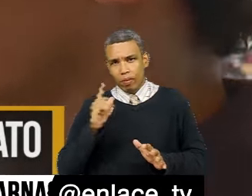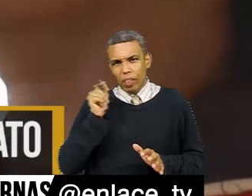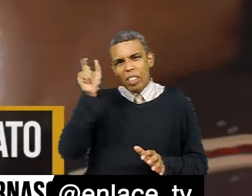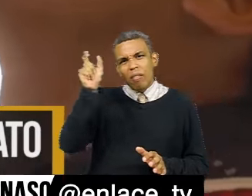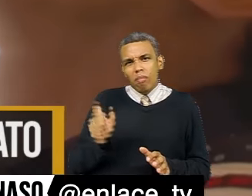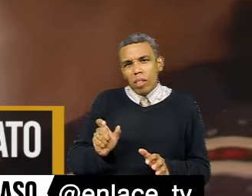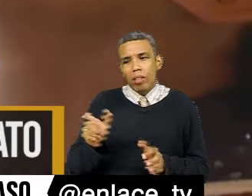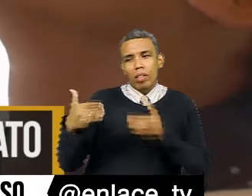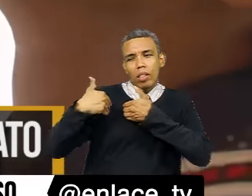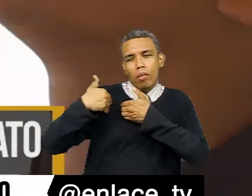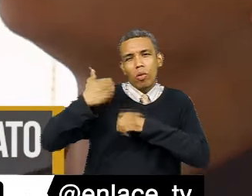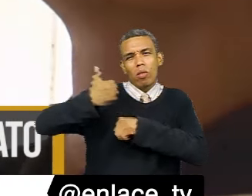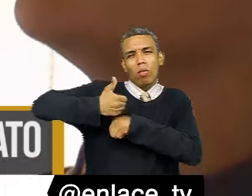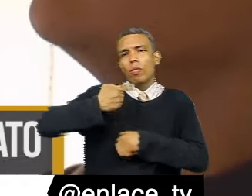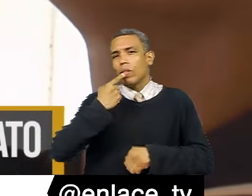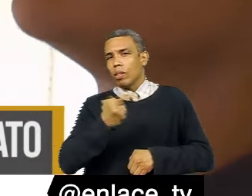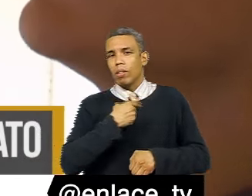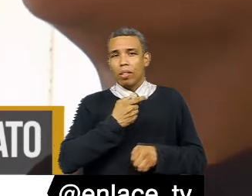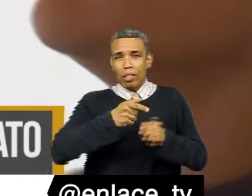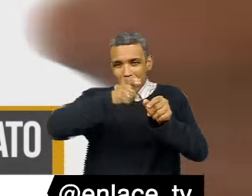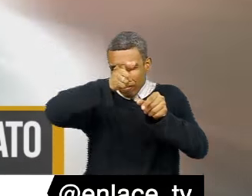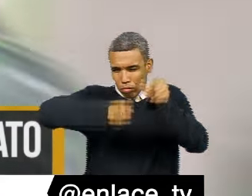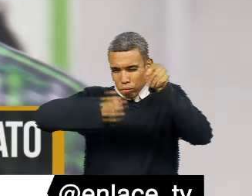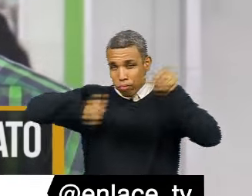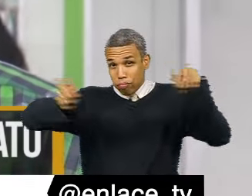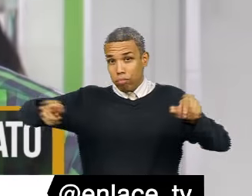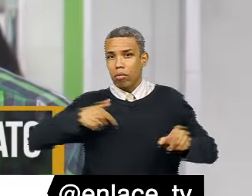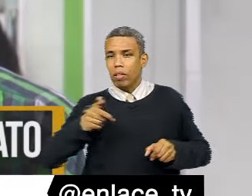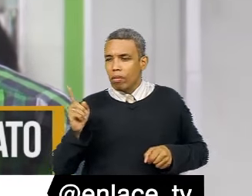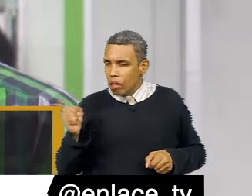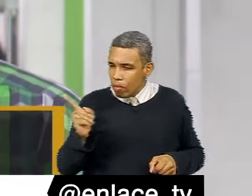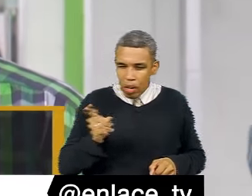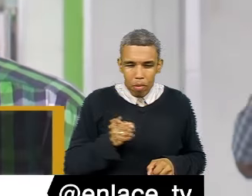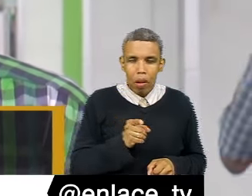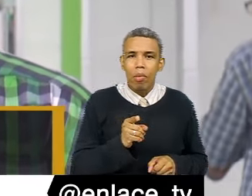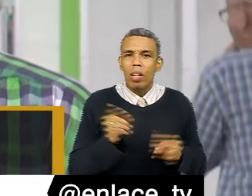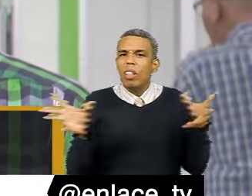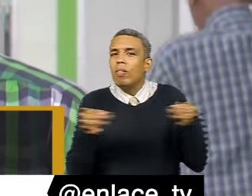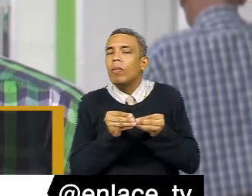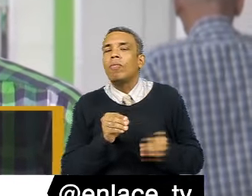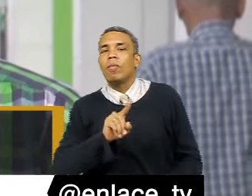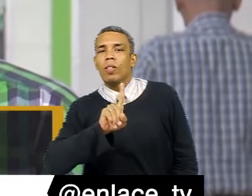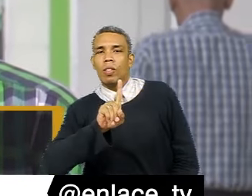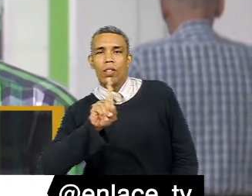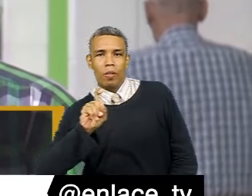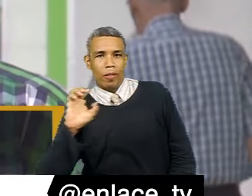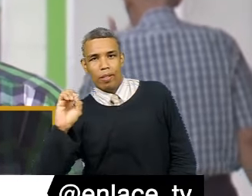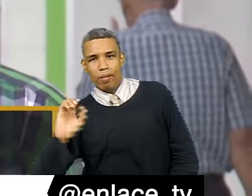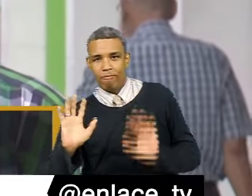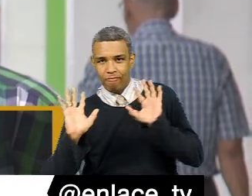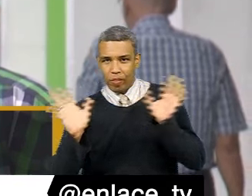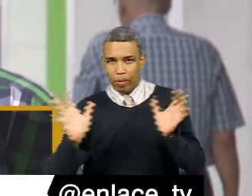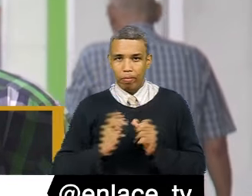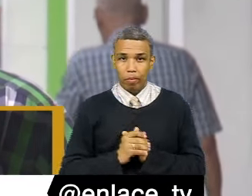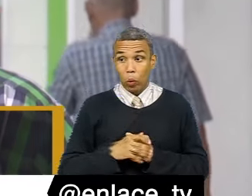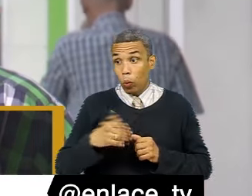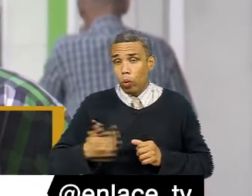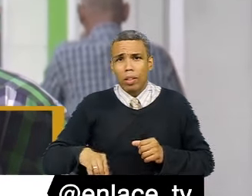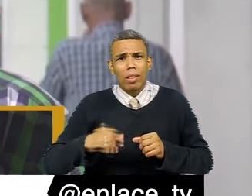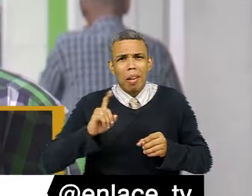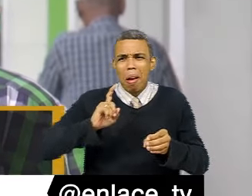Medio indicó que son 160 los participantes inscritos. Se cerró el proceso de inscripciones con un resultado